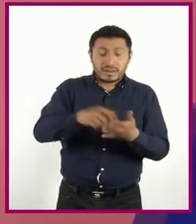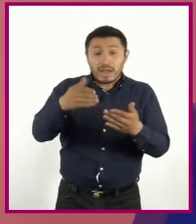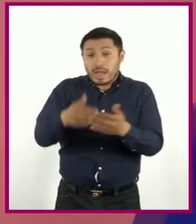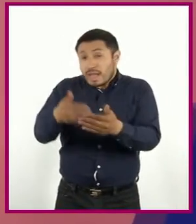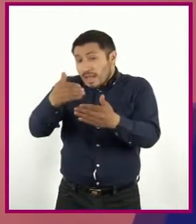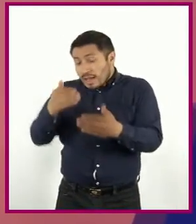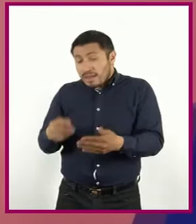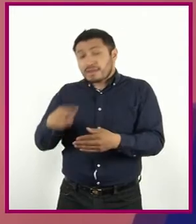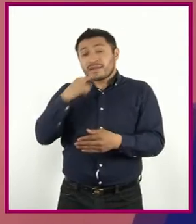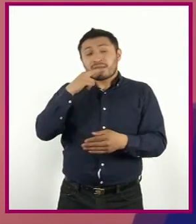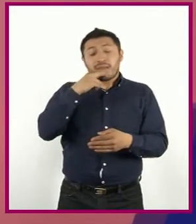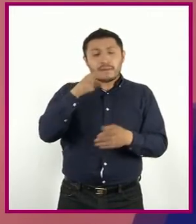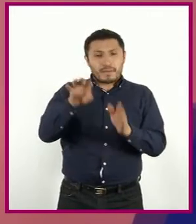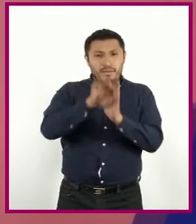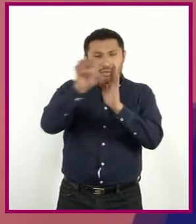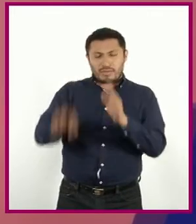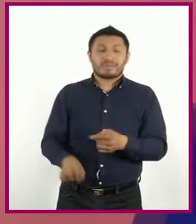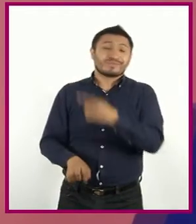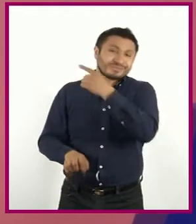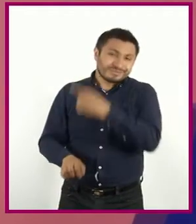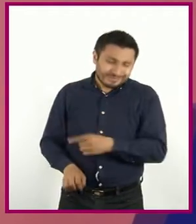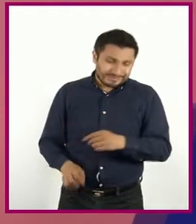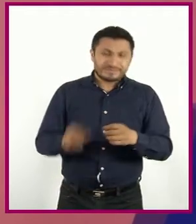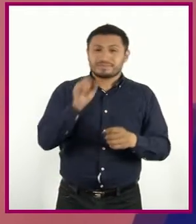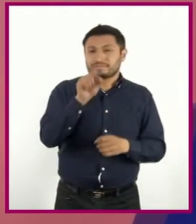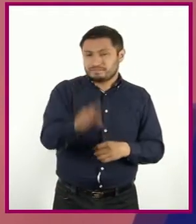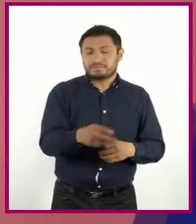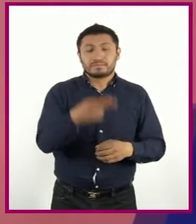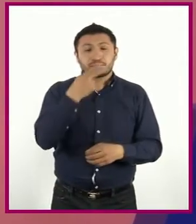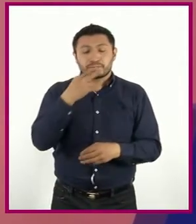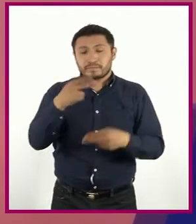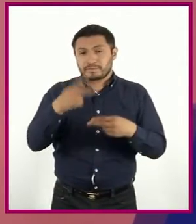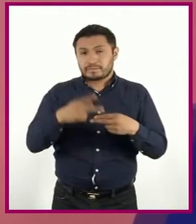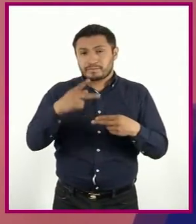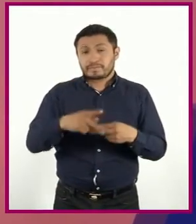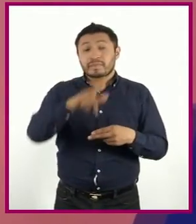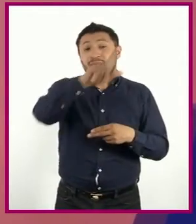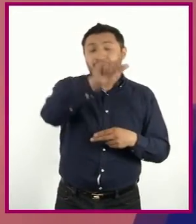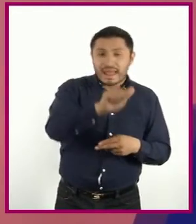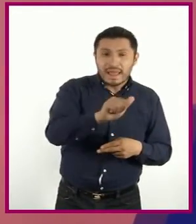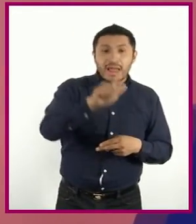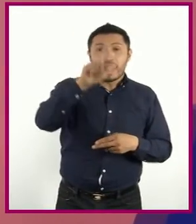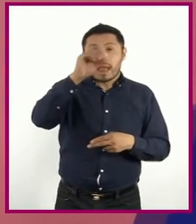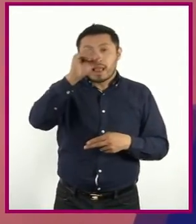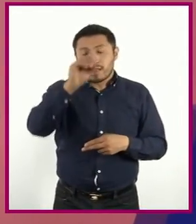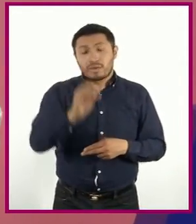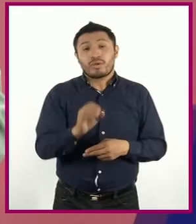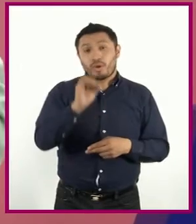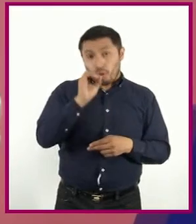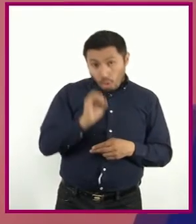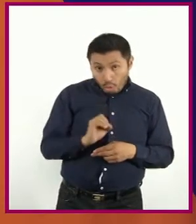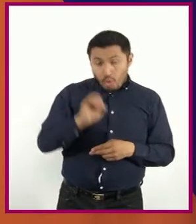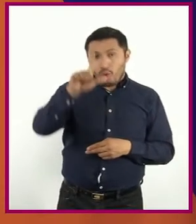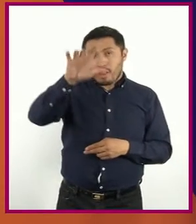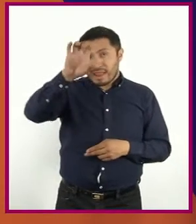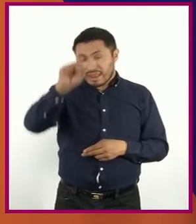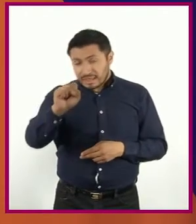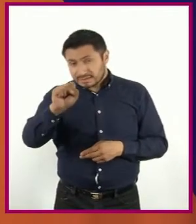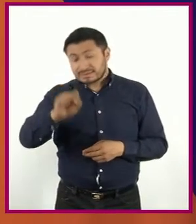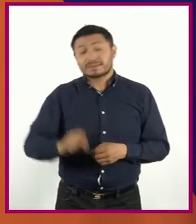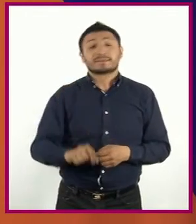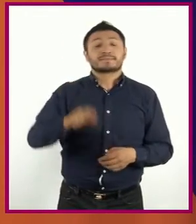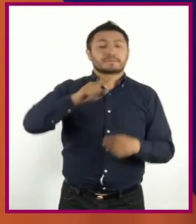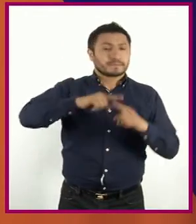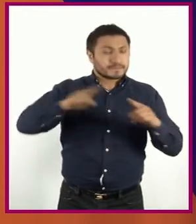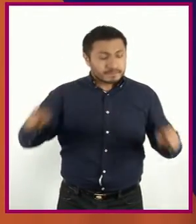verbo, como en el ejemplo. También podemos utilizar los pronombres la, lo o les. Por otro